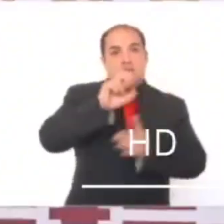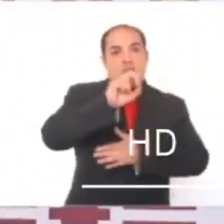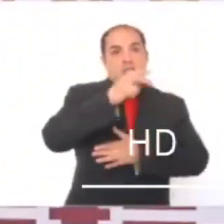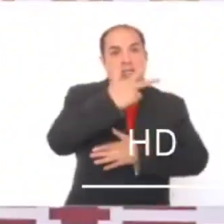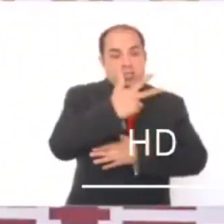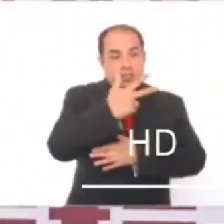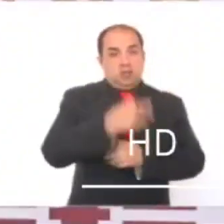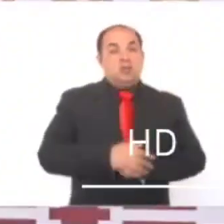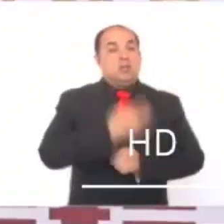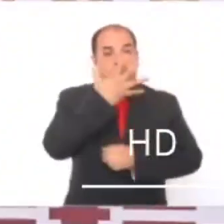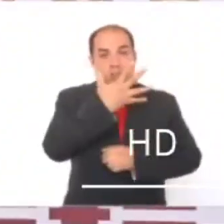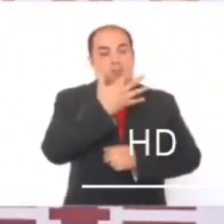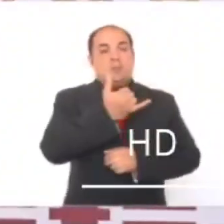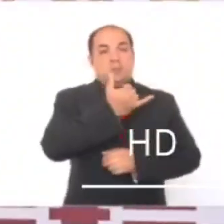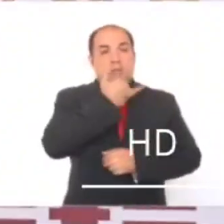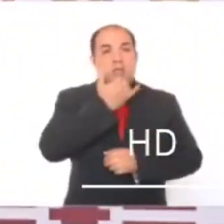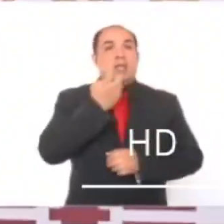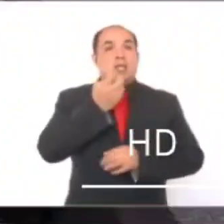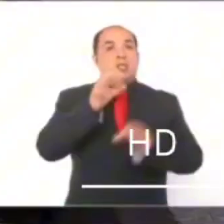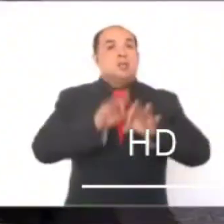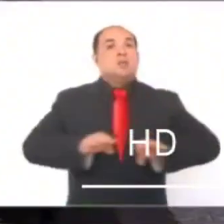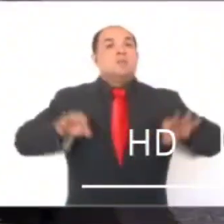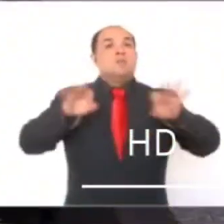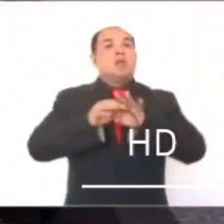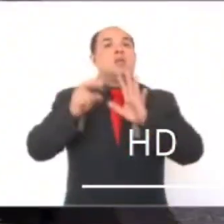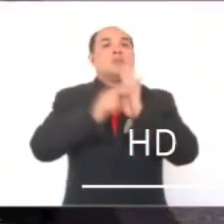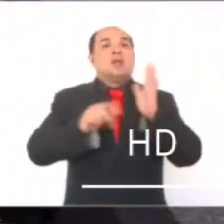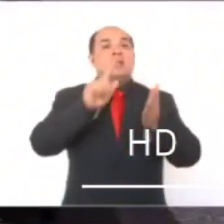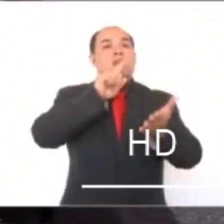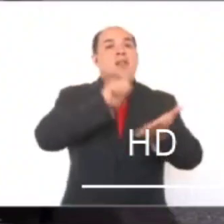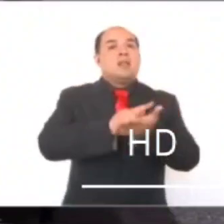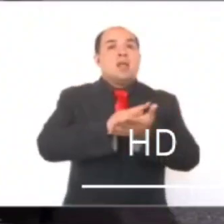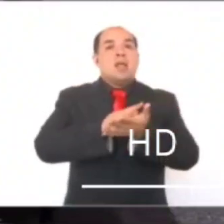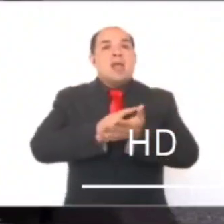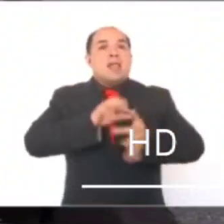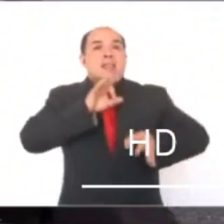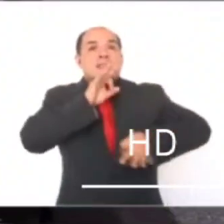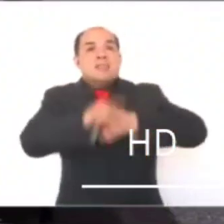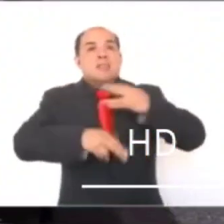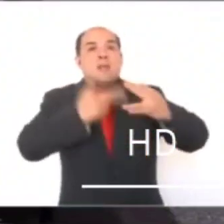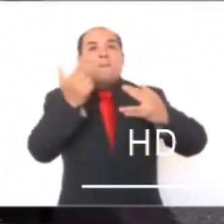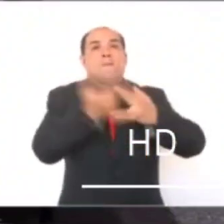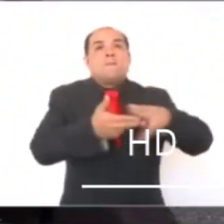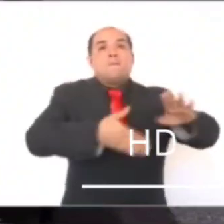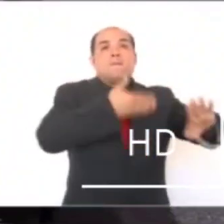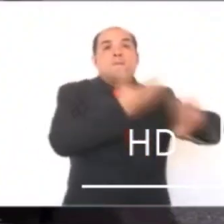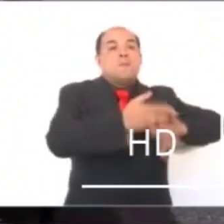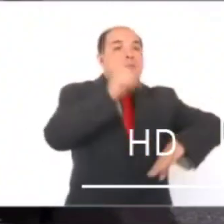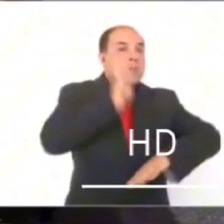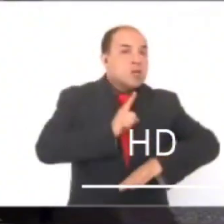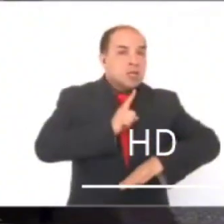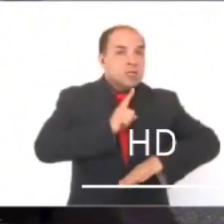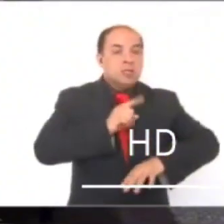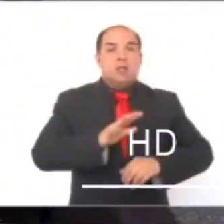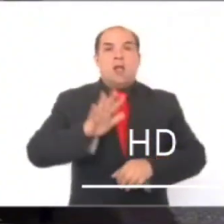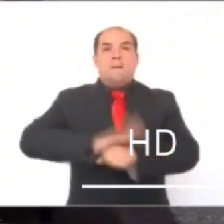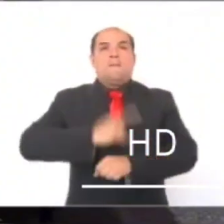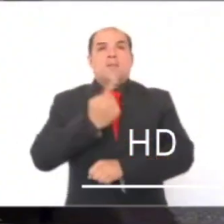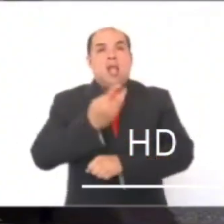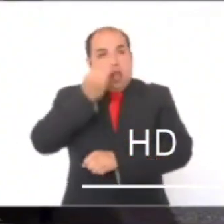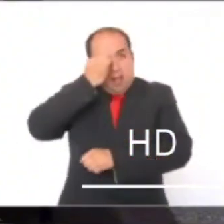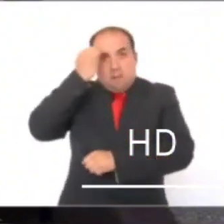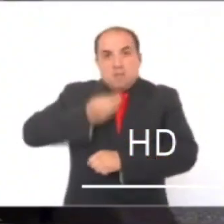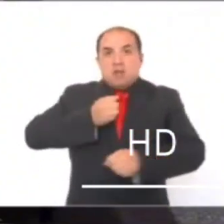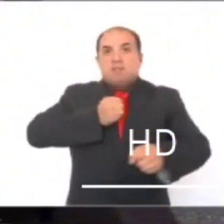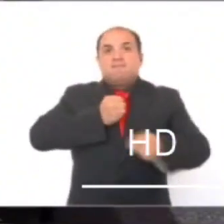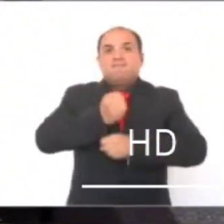eso es lo más importante de la reforma, la tentativa de feminicidio, porque la peor de